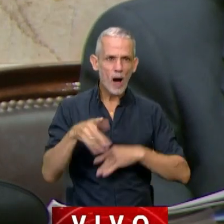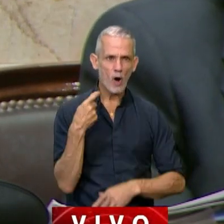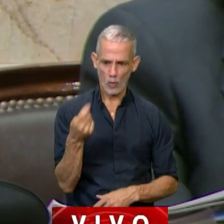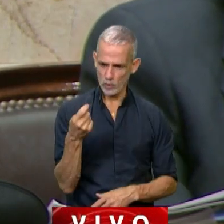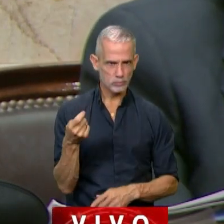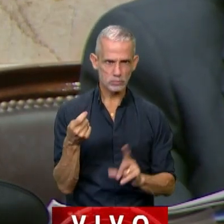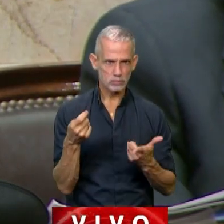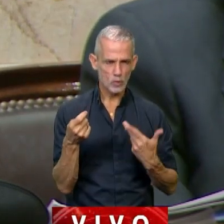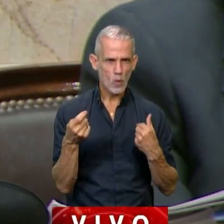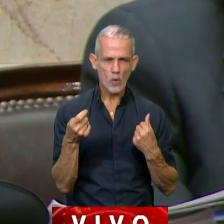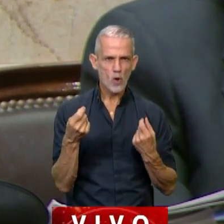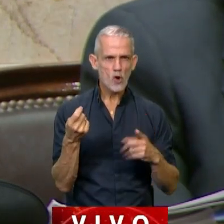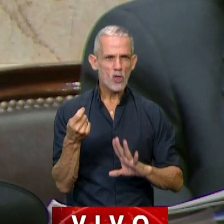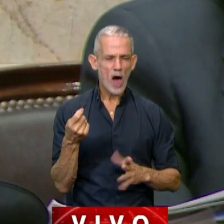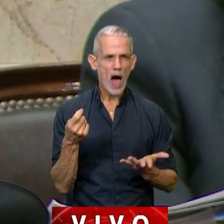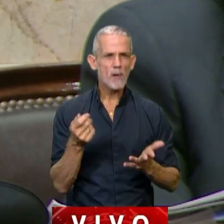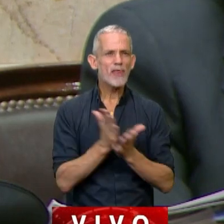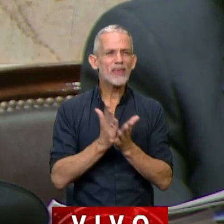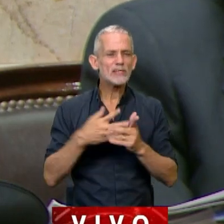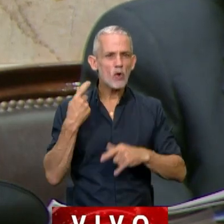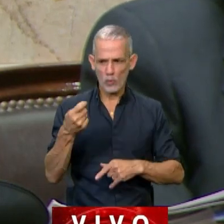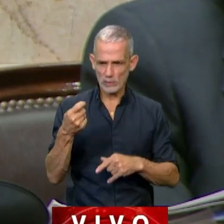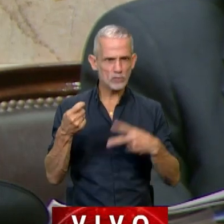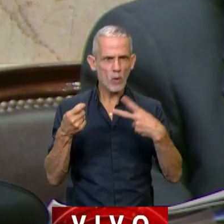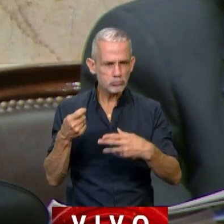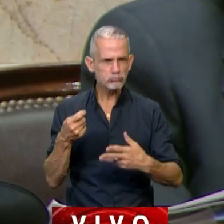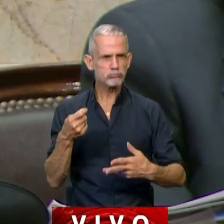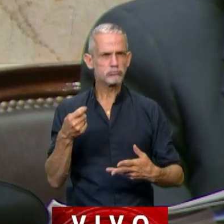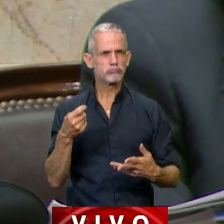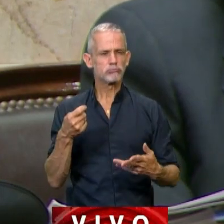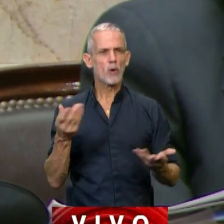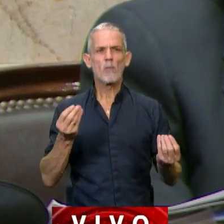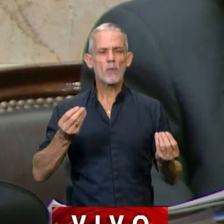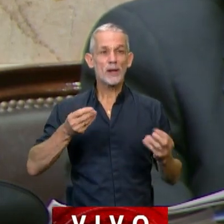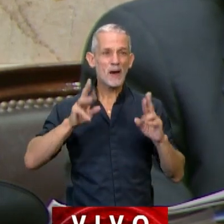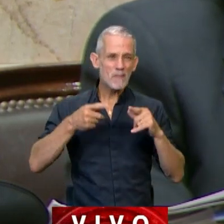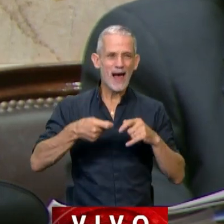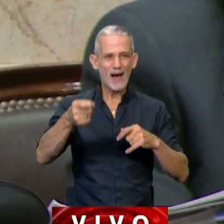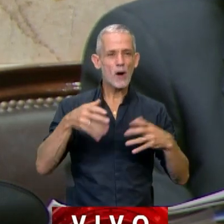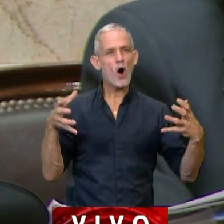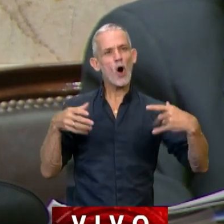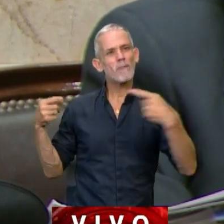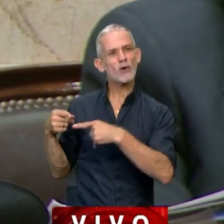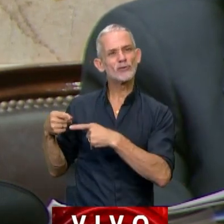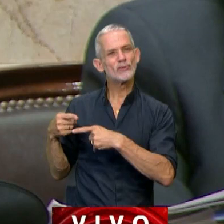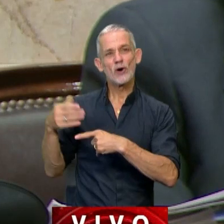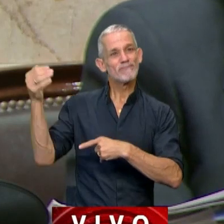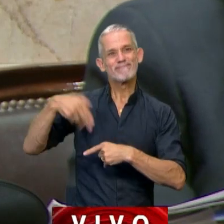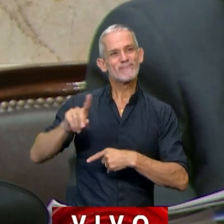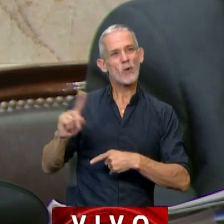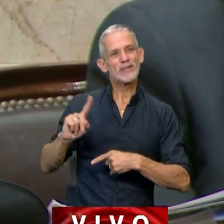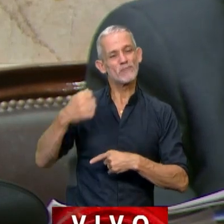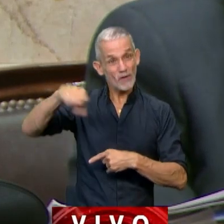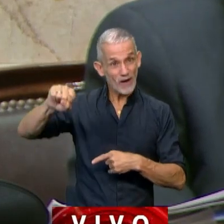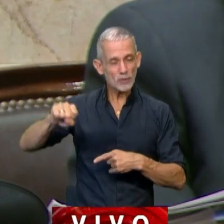acceder a su jubilación a su derecho a la jubilación porque la oposición no se